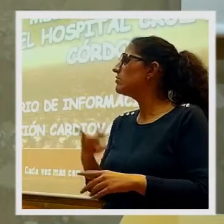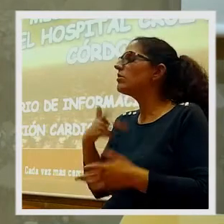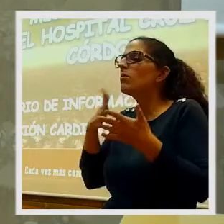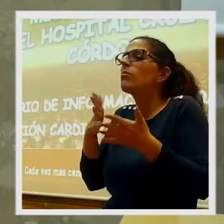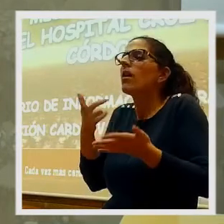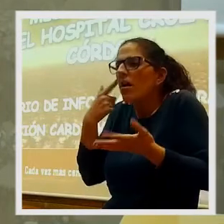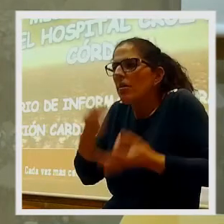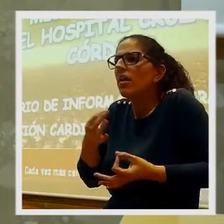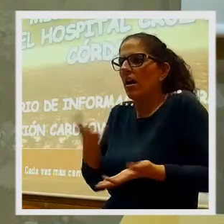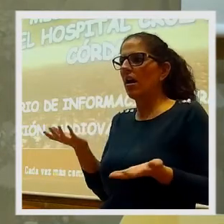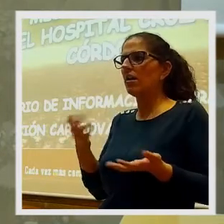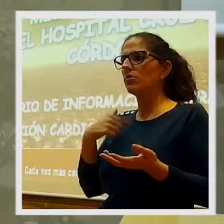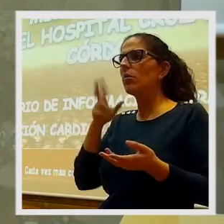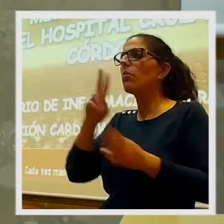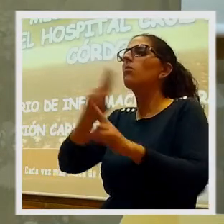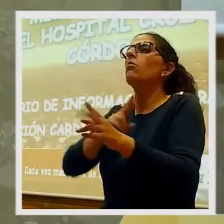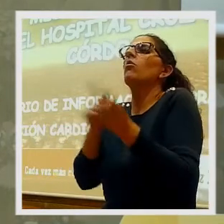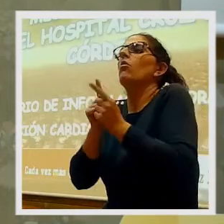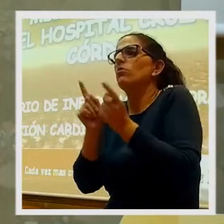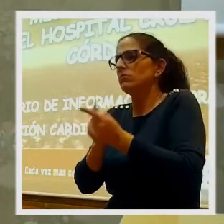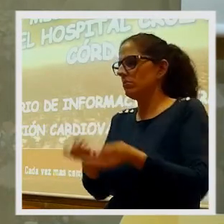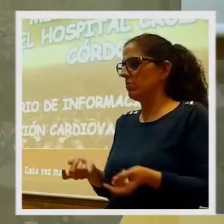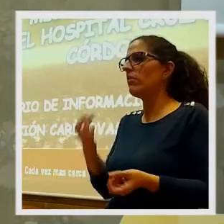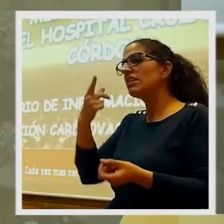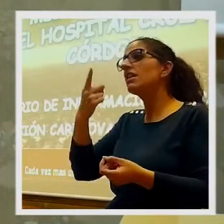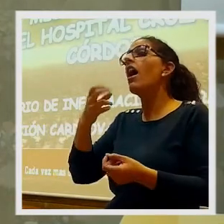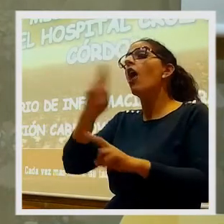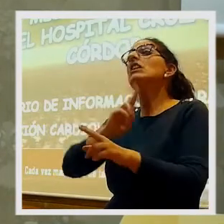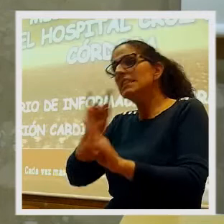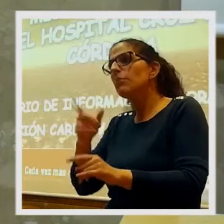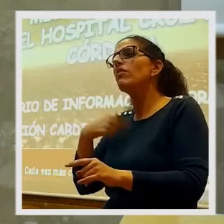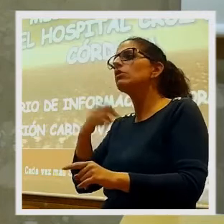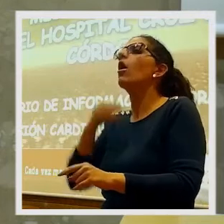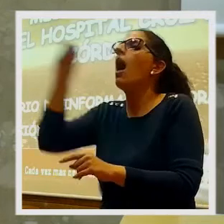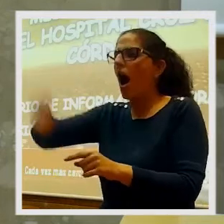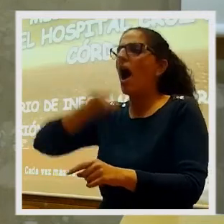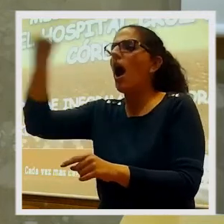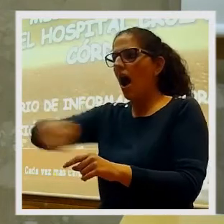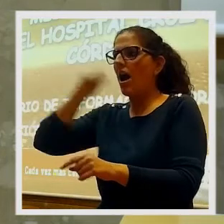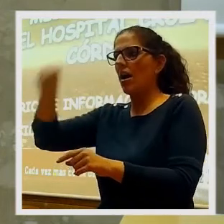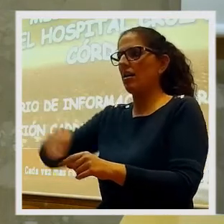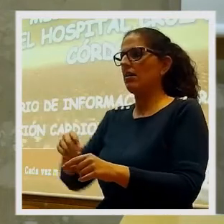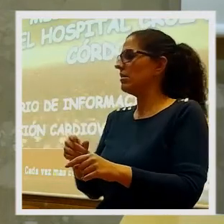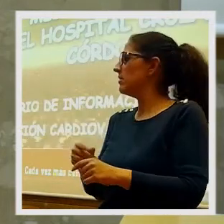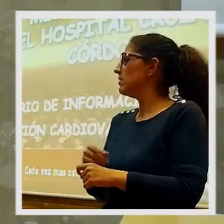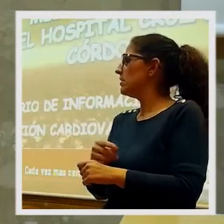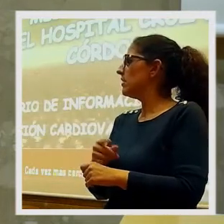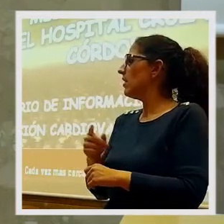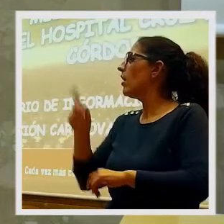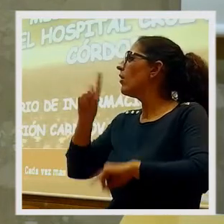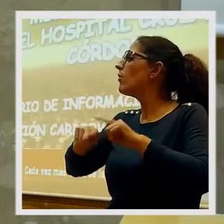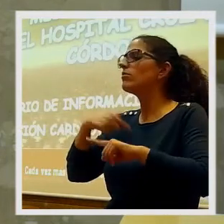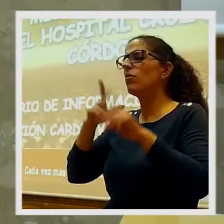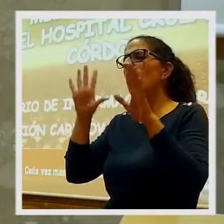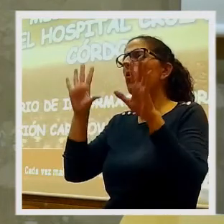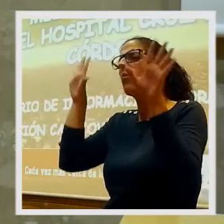una tontería, pero es verdad que te lo contestan. Pero tiene que ser el paciente el que pregunte todo. A mí esto a veces me creaba tal